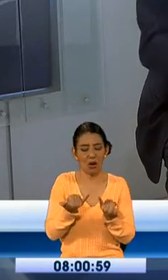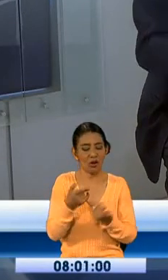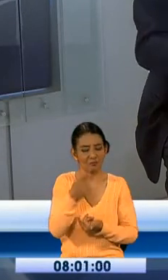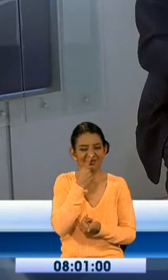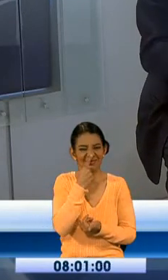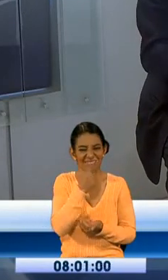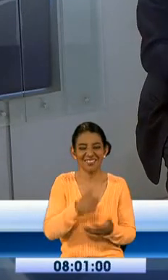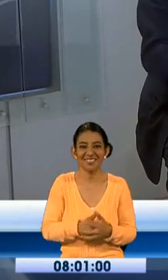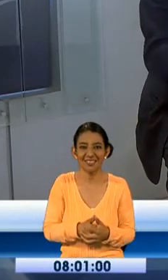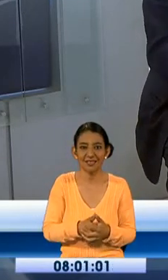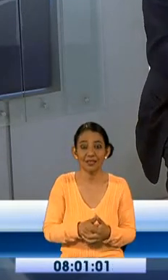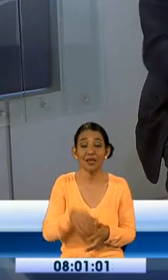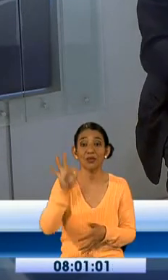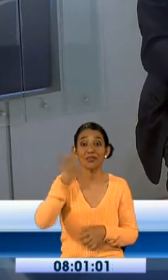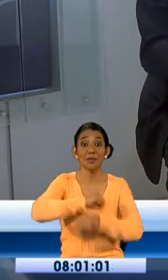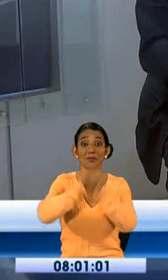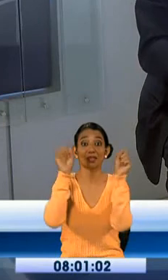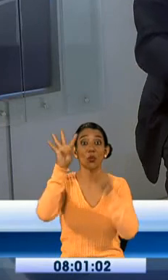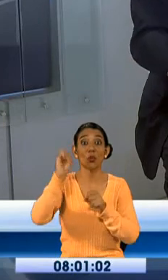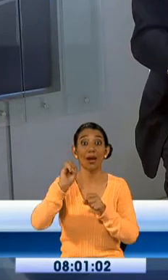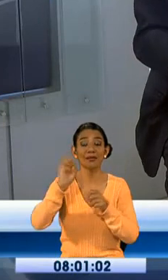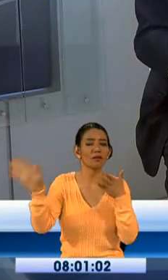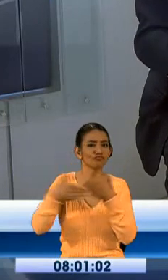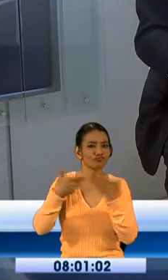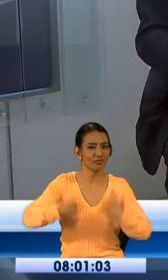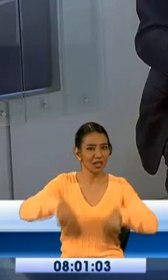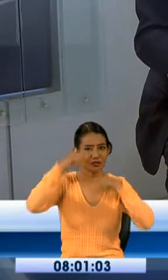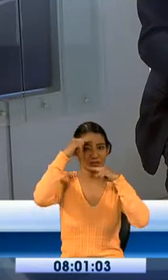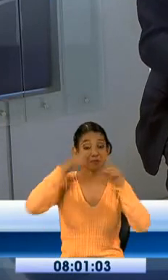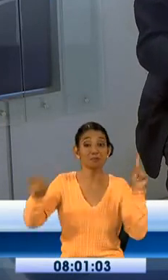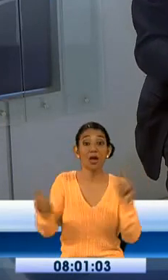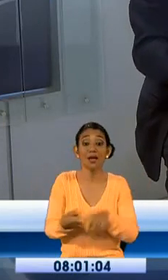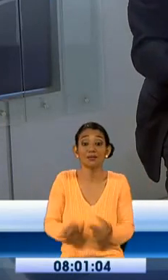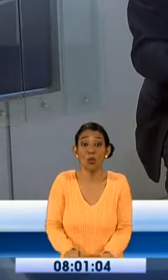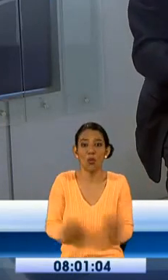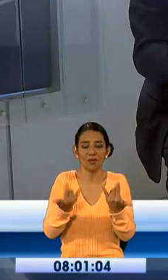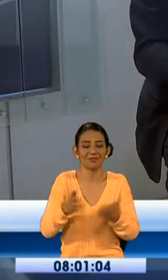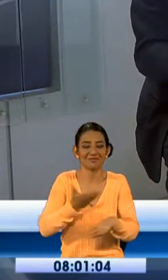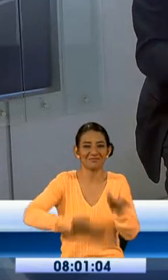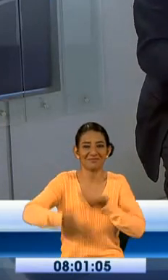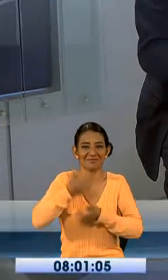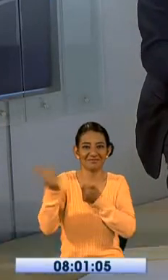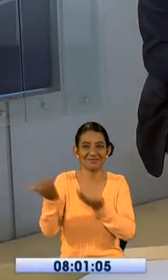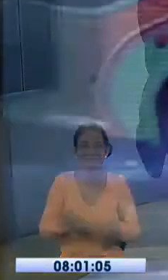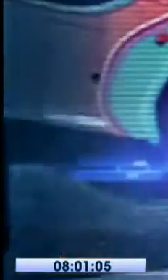ustedes. 9:40 hacer el cierre de este noticiero, pero hasta entonces, Ali, estaremos compartiendo. Bienvenidos.